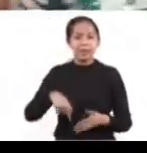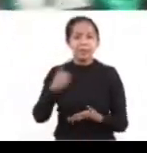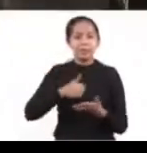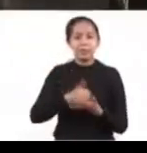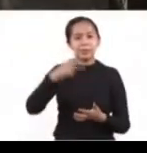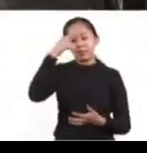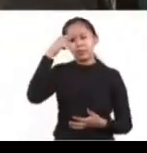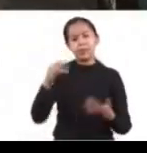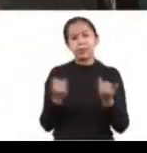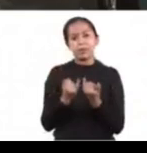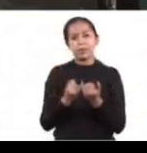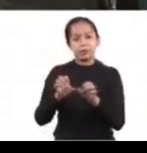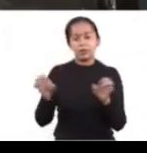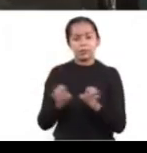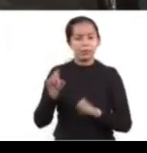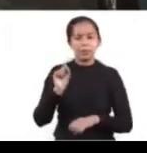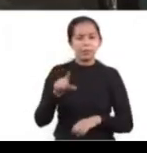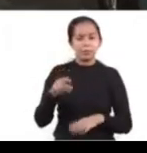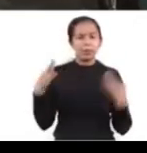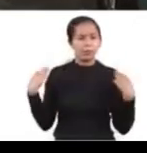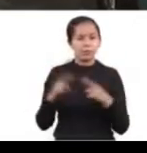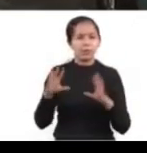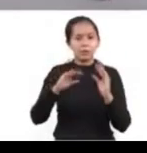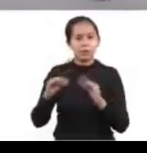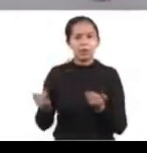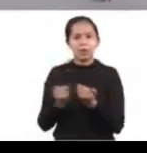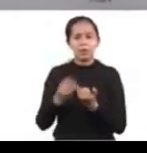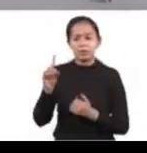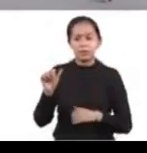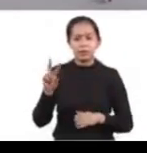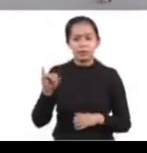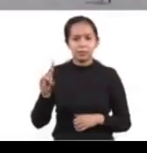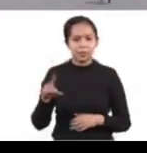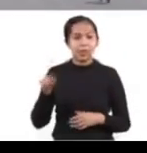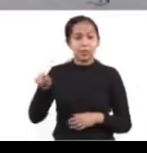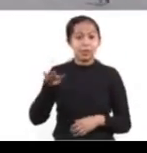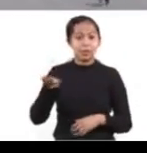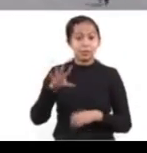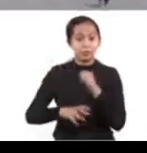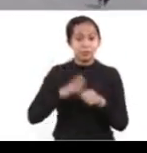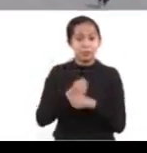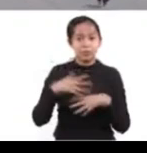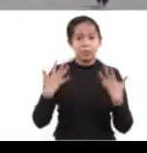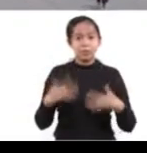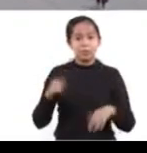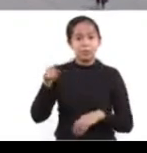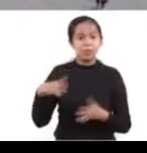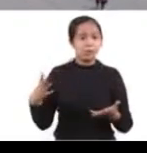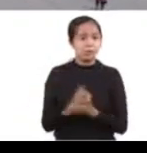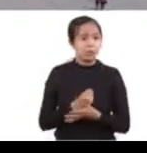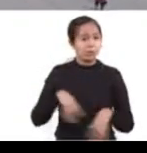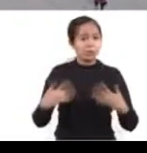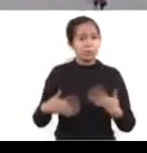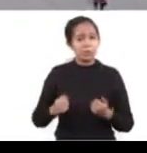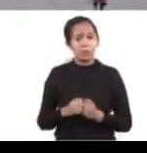y también formó parte de este equipo de capacitadores. David el Rey Picasso, que a sus 19 años es el pugilista del